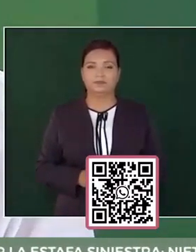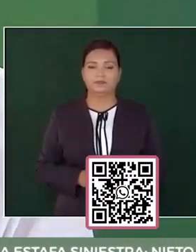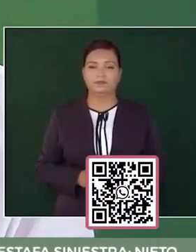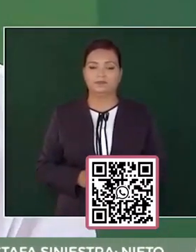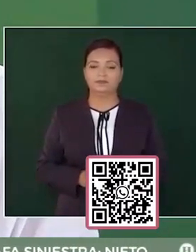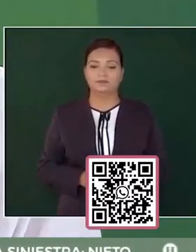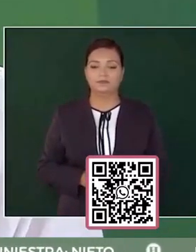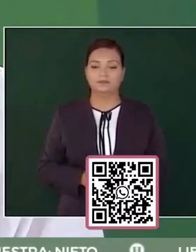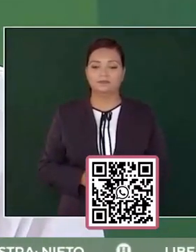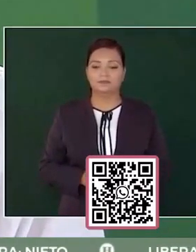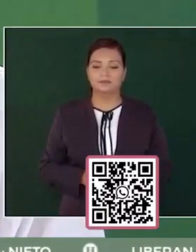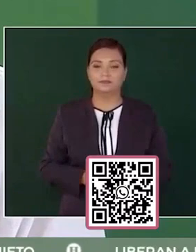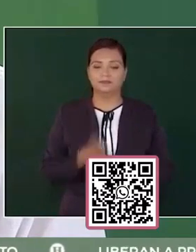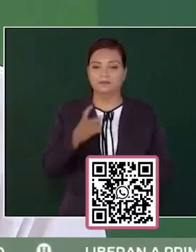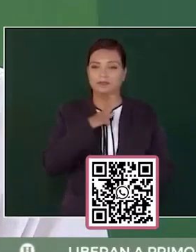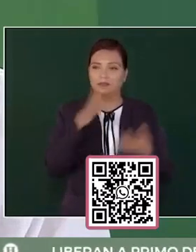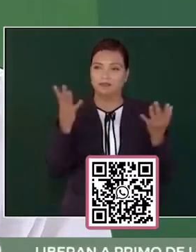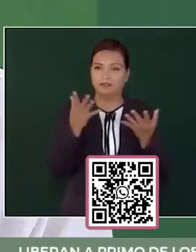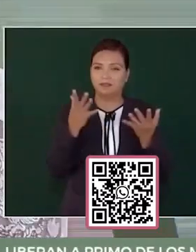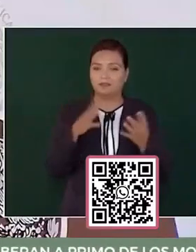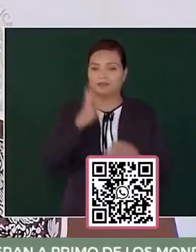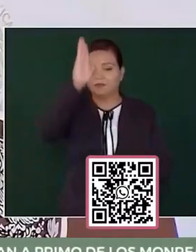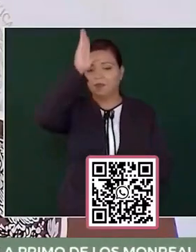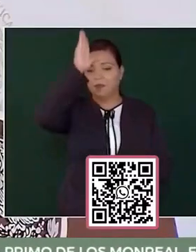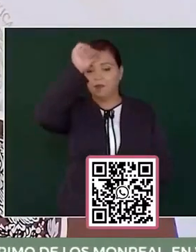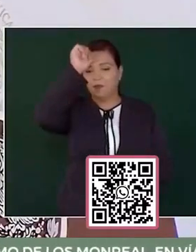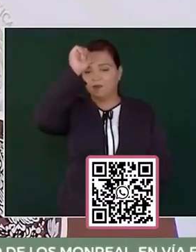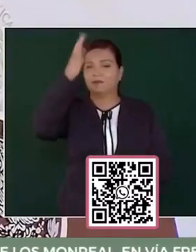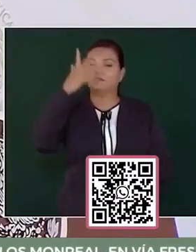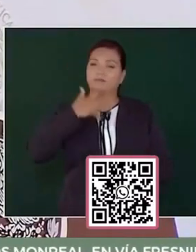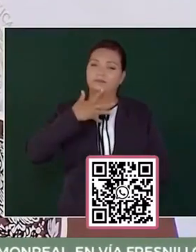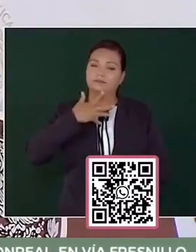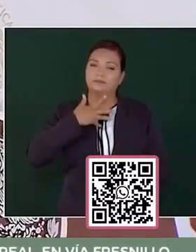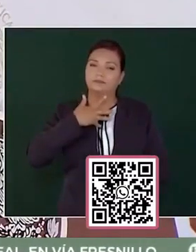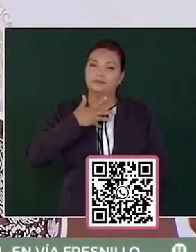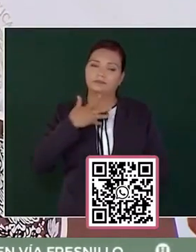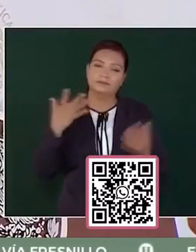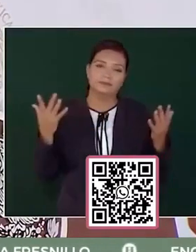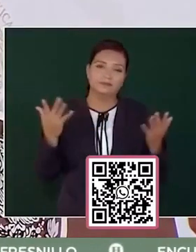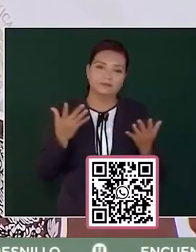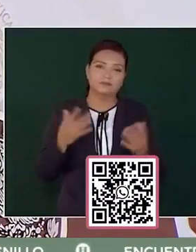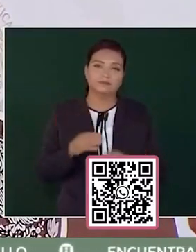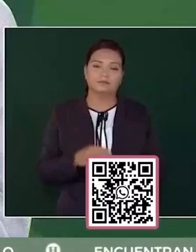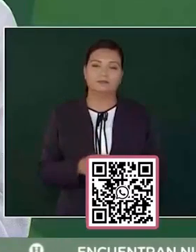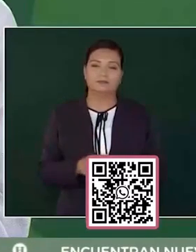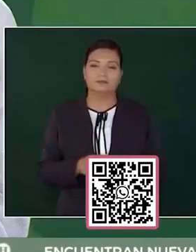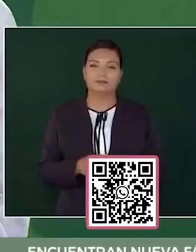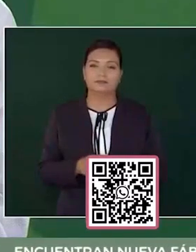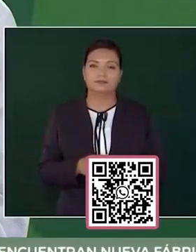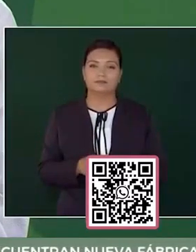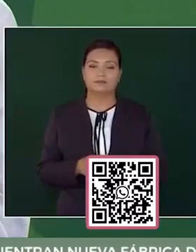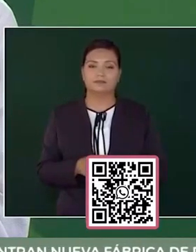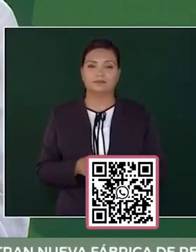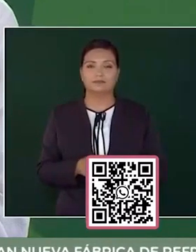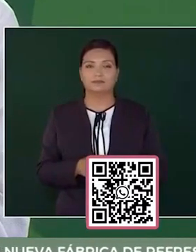el Tren Maya, como el Tren Transísmico, como los aeropuertos de Chetumal, de Palenque y de